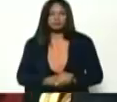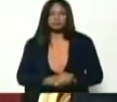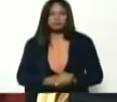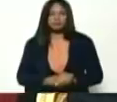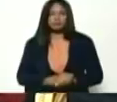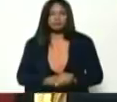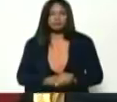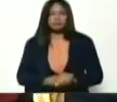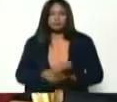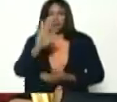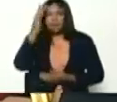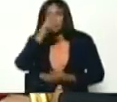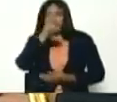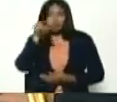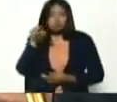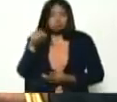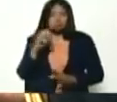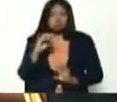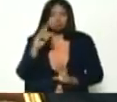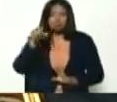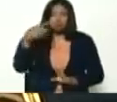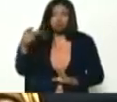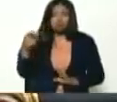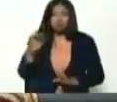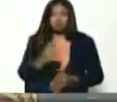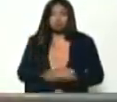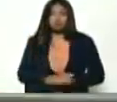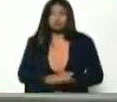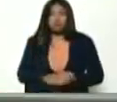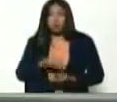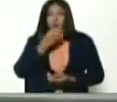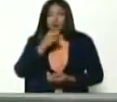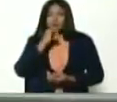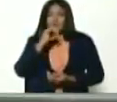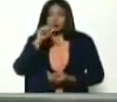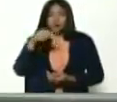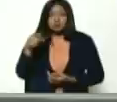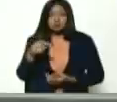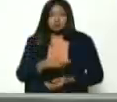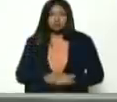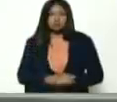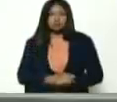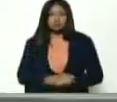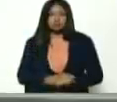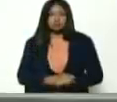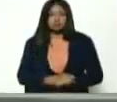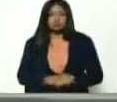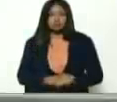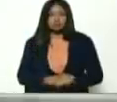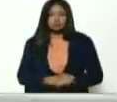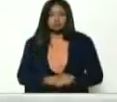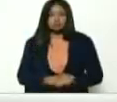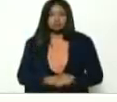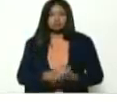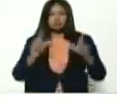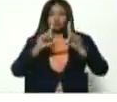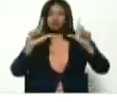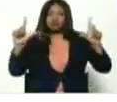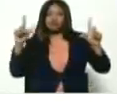qué les parece la idea una buena noticia titular